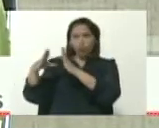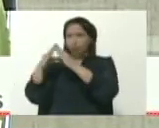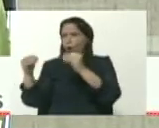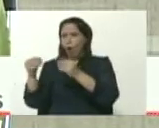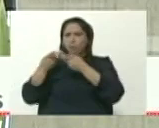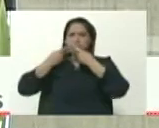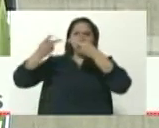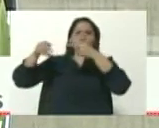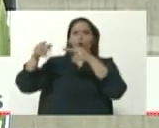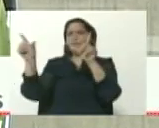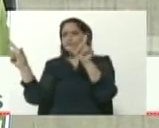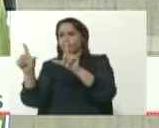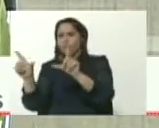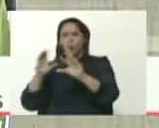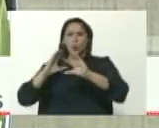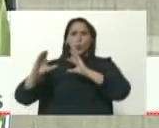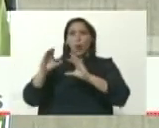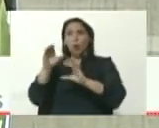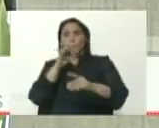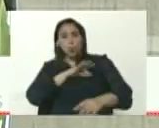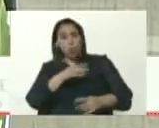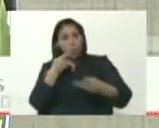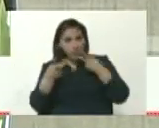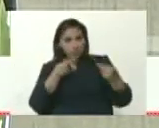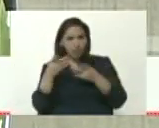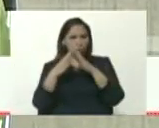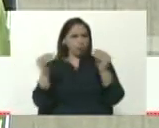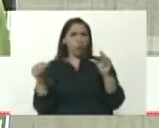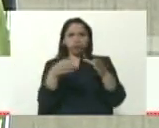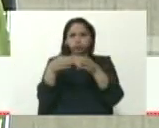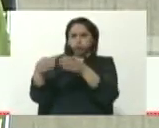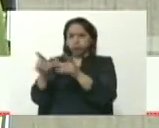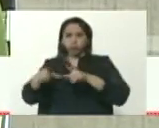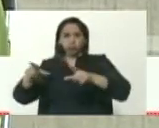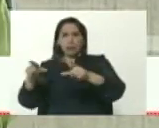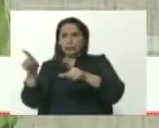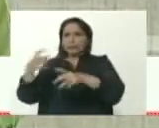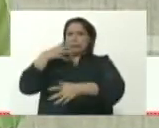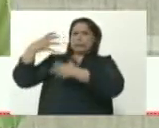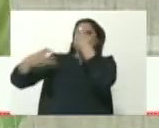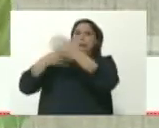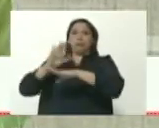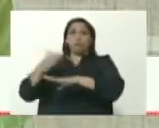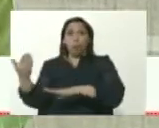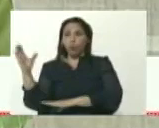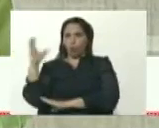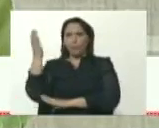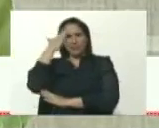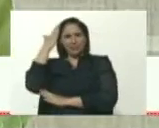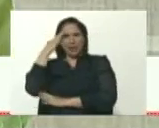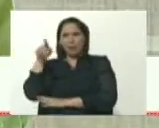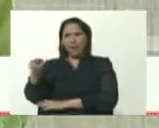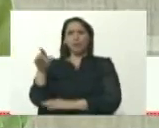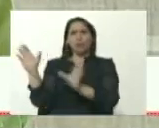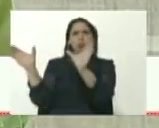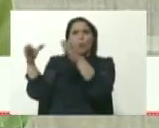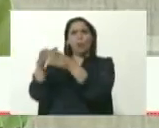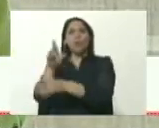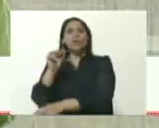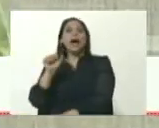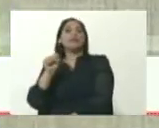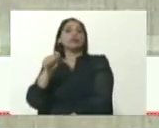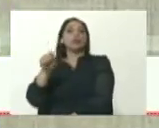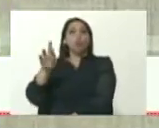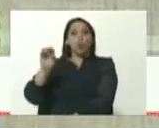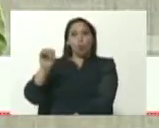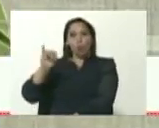medios, en los sectores políticos. En todos los sectores, un escandalazo, porque en Colombia saben que Los Rastrojos